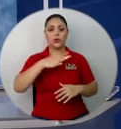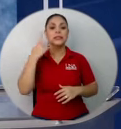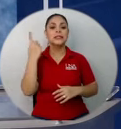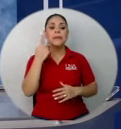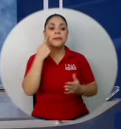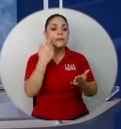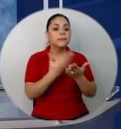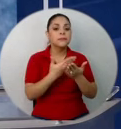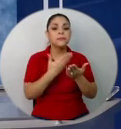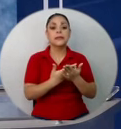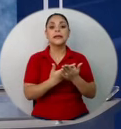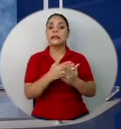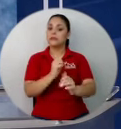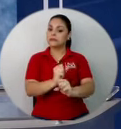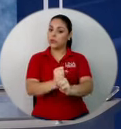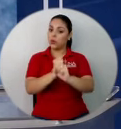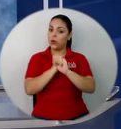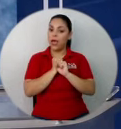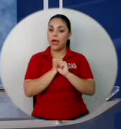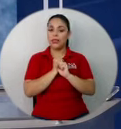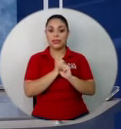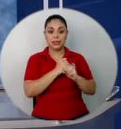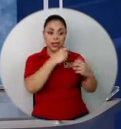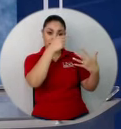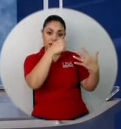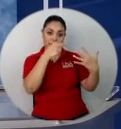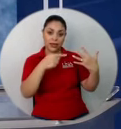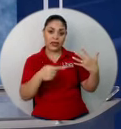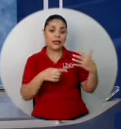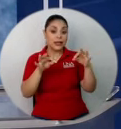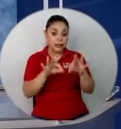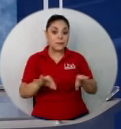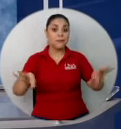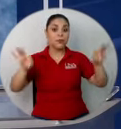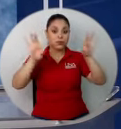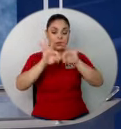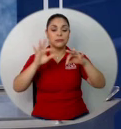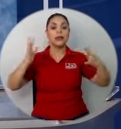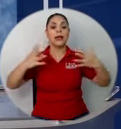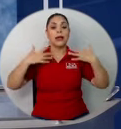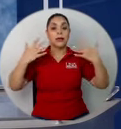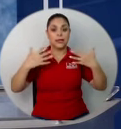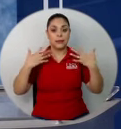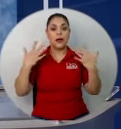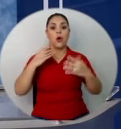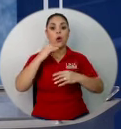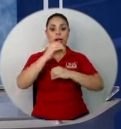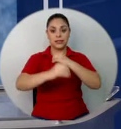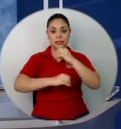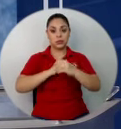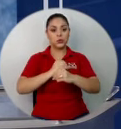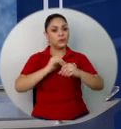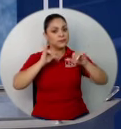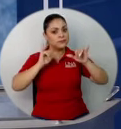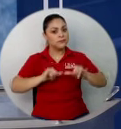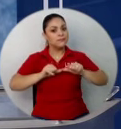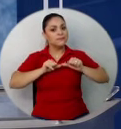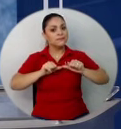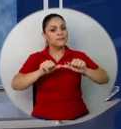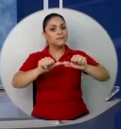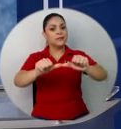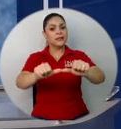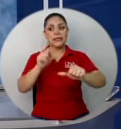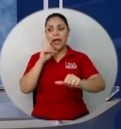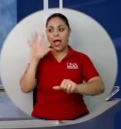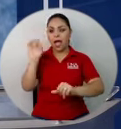pendientes de garantizar que esos elementos que consideramos son indispensables para tener un clima organizacional se